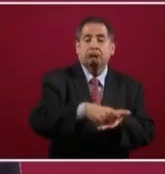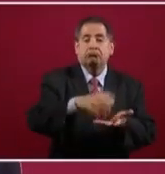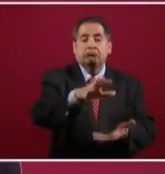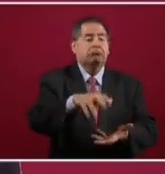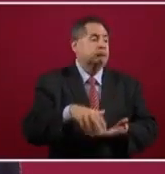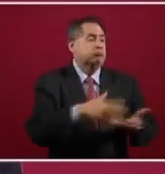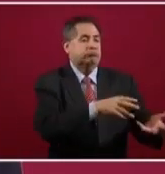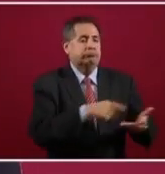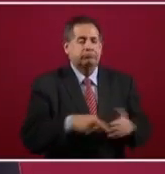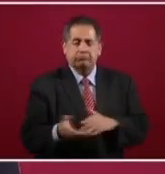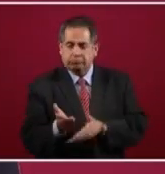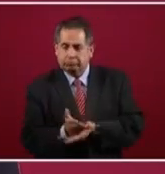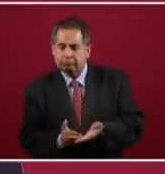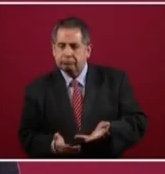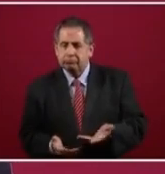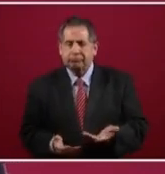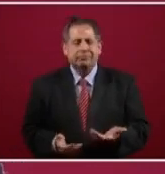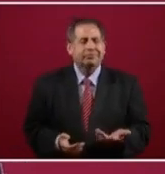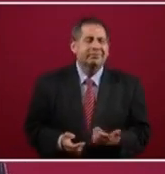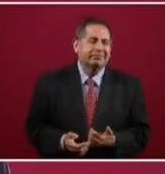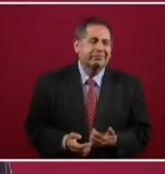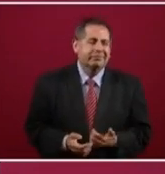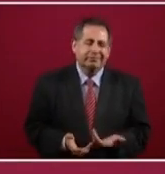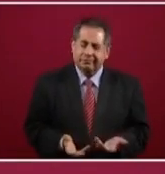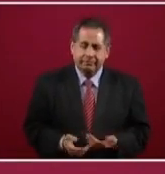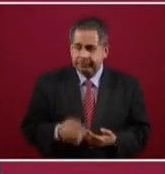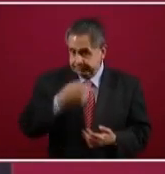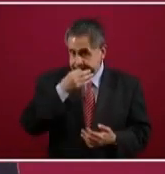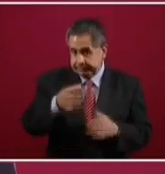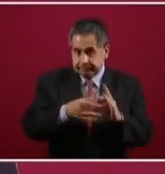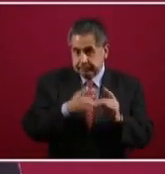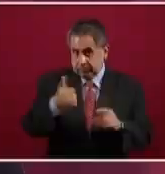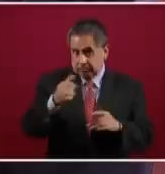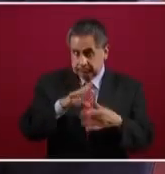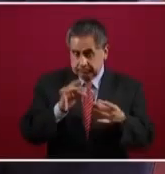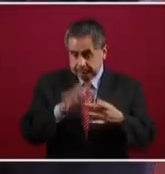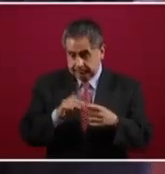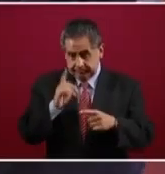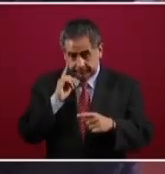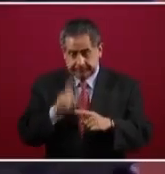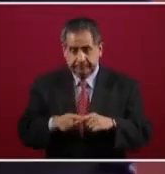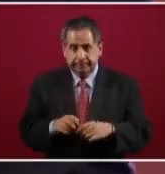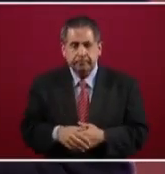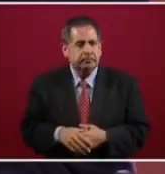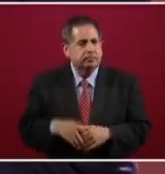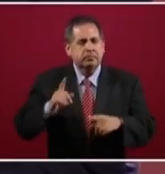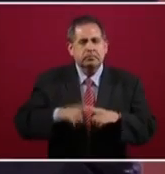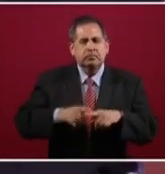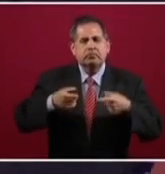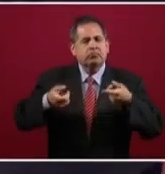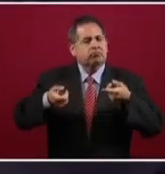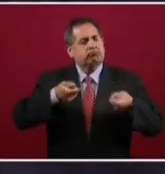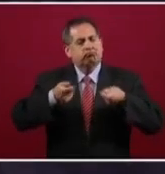Bueno, les doy un dato, otro. ¿Quién manejaba